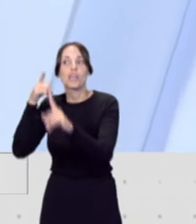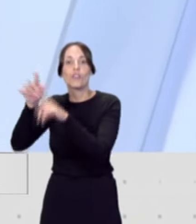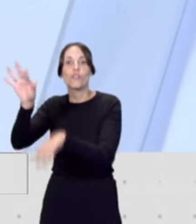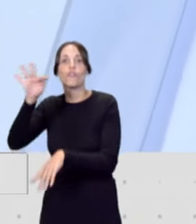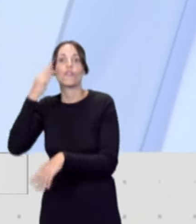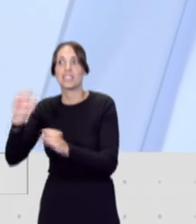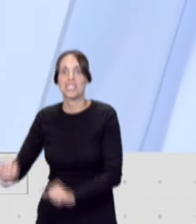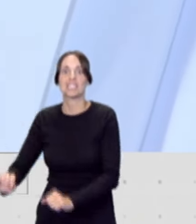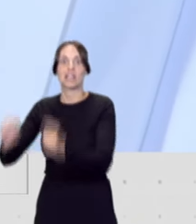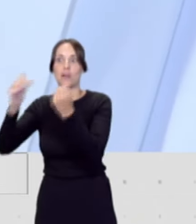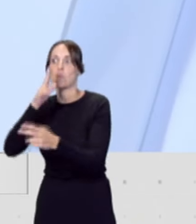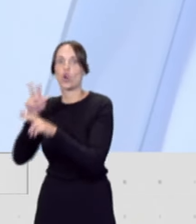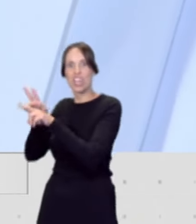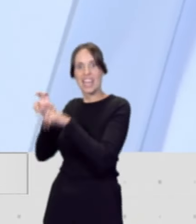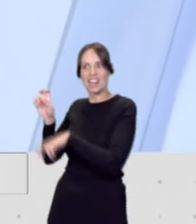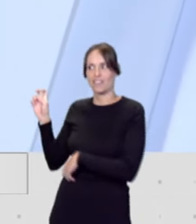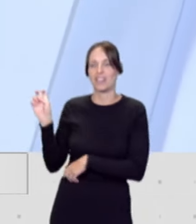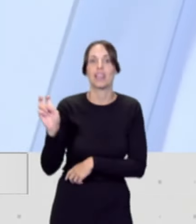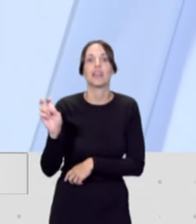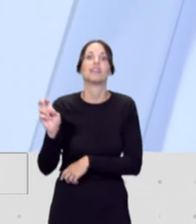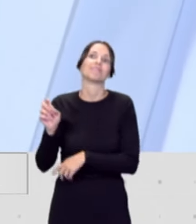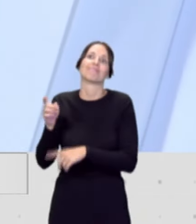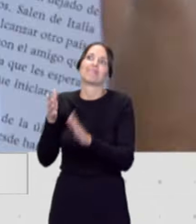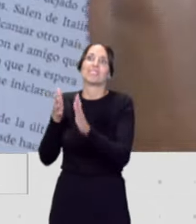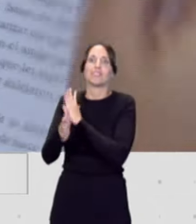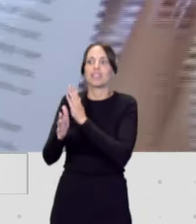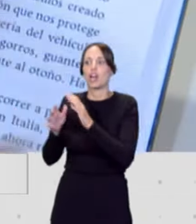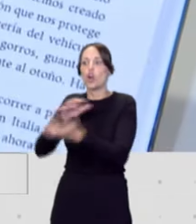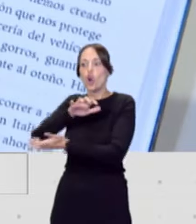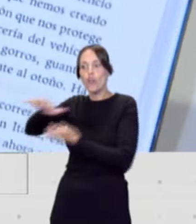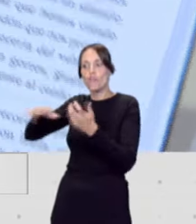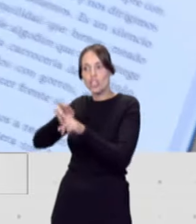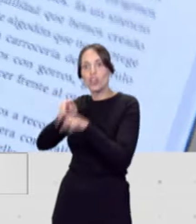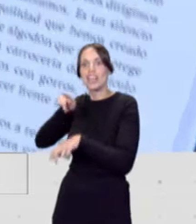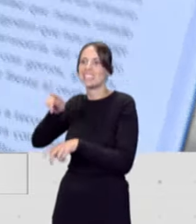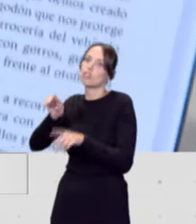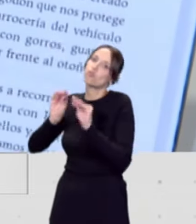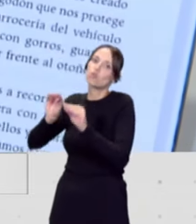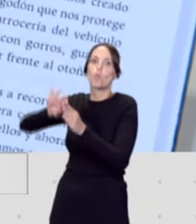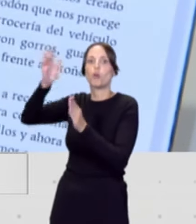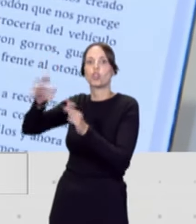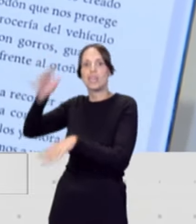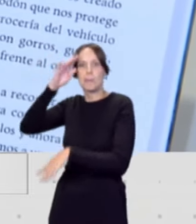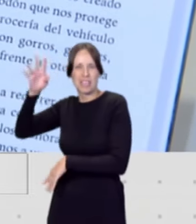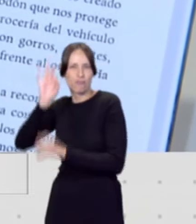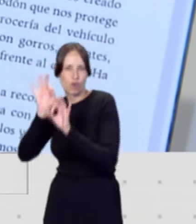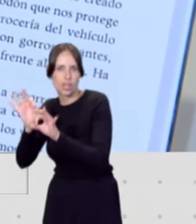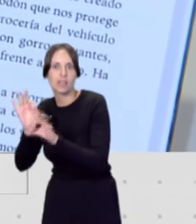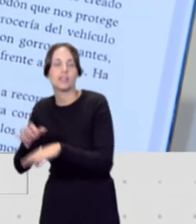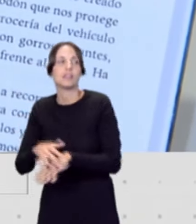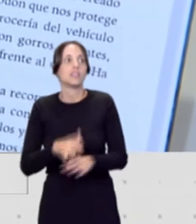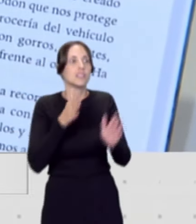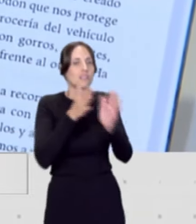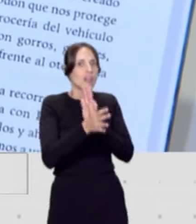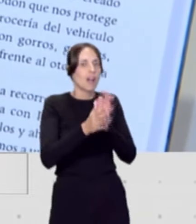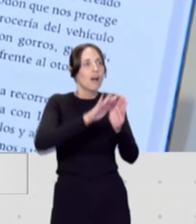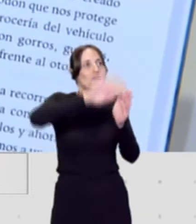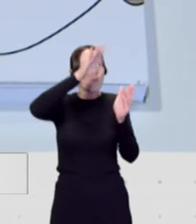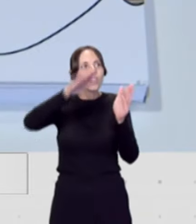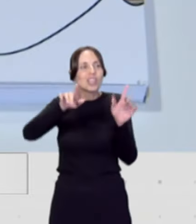huir del conflicto, esa es la montaña metafórica a la que ella se enfrenta. Hablan de escenarios naturales para estas 8 protagonistas.